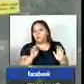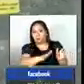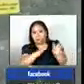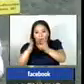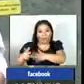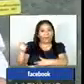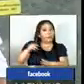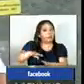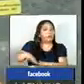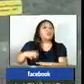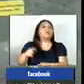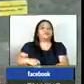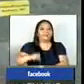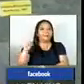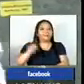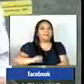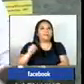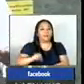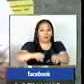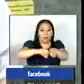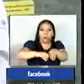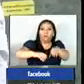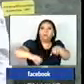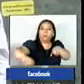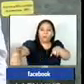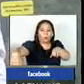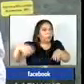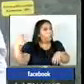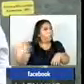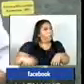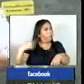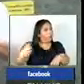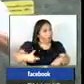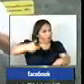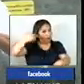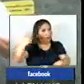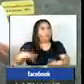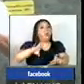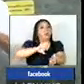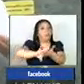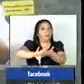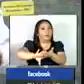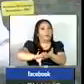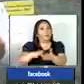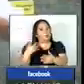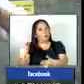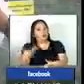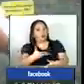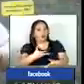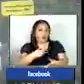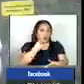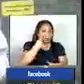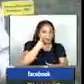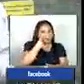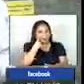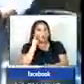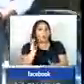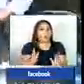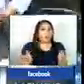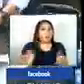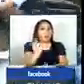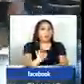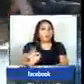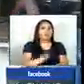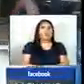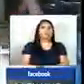contrarresto esto. Por supuesto que tuberías es una inversión millonaria, entonces aquí vamos a tratar de hacer lo mejor que se pueda.